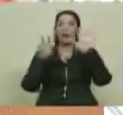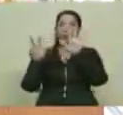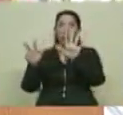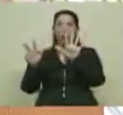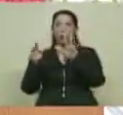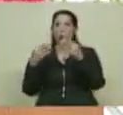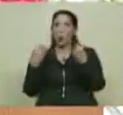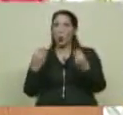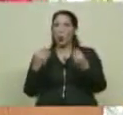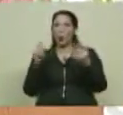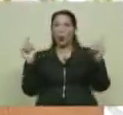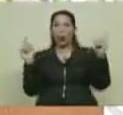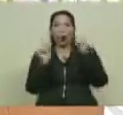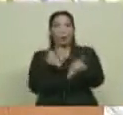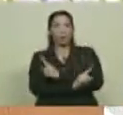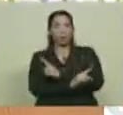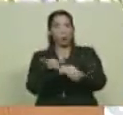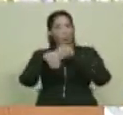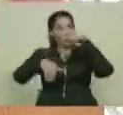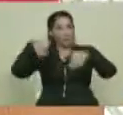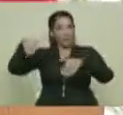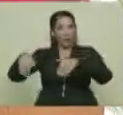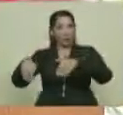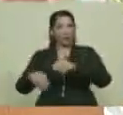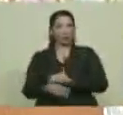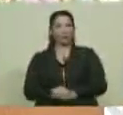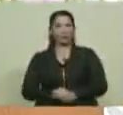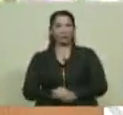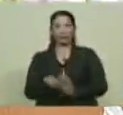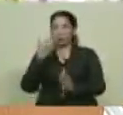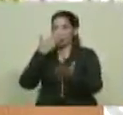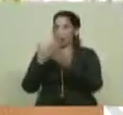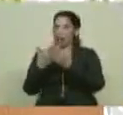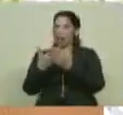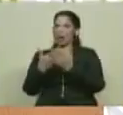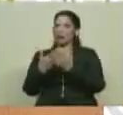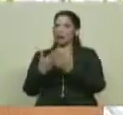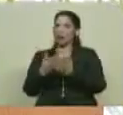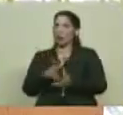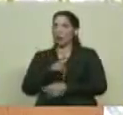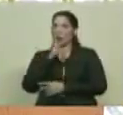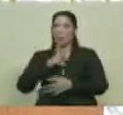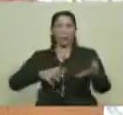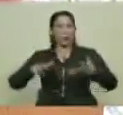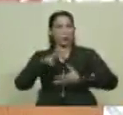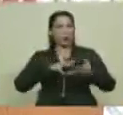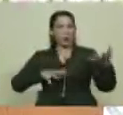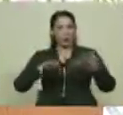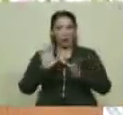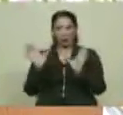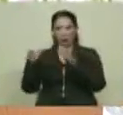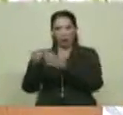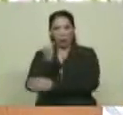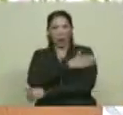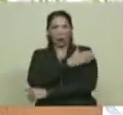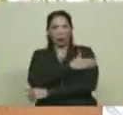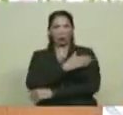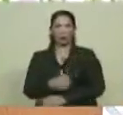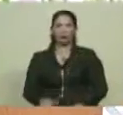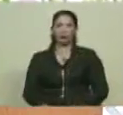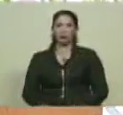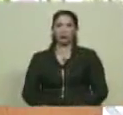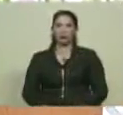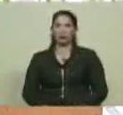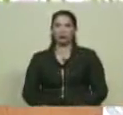como una alternativa electoral ante el desastre de la Cuarta República. Una alternativa, se presentó el comandante